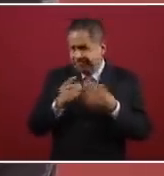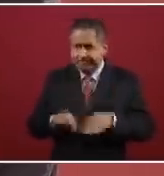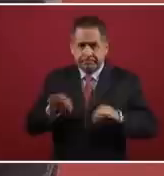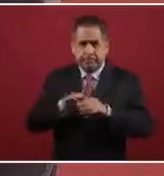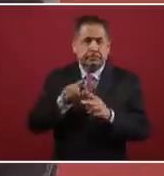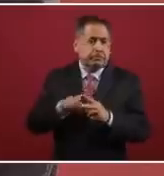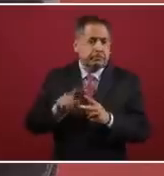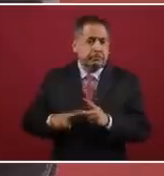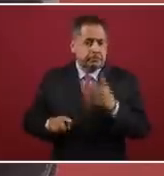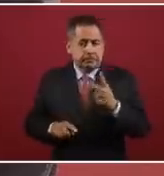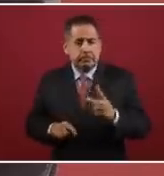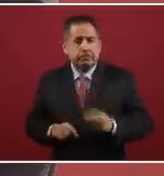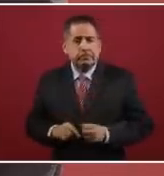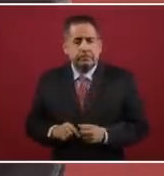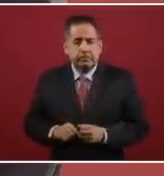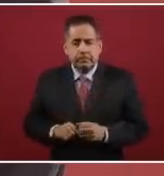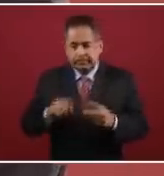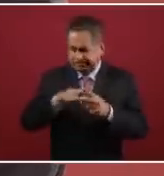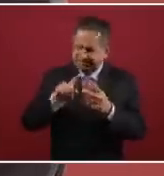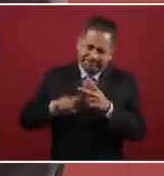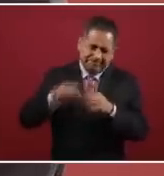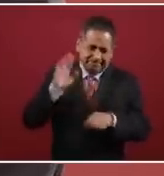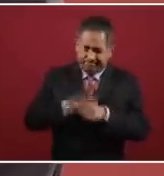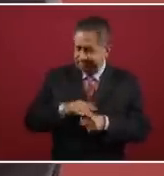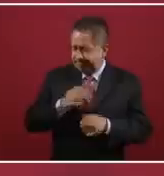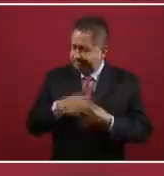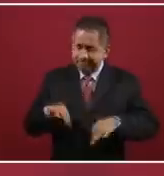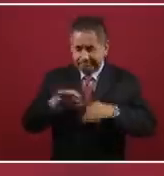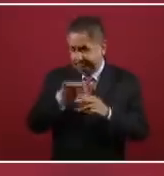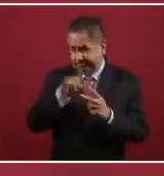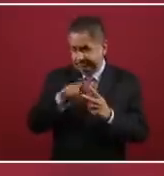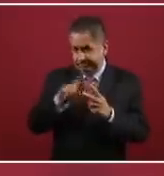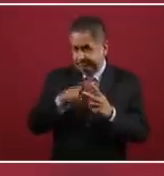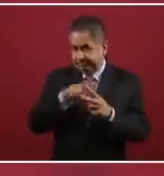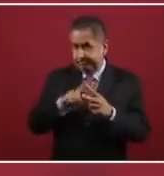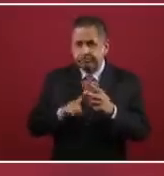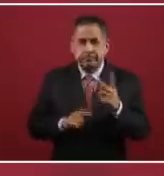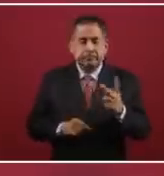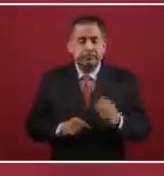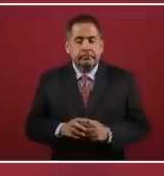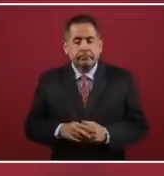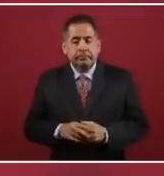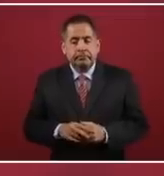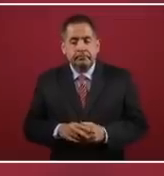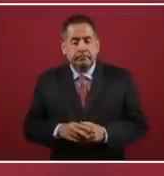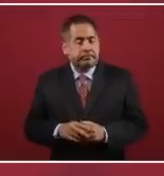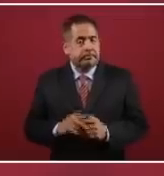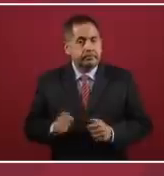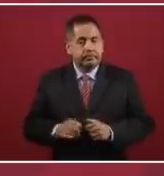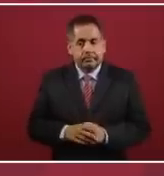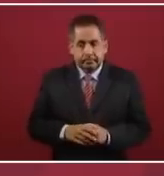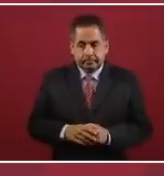fundamentales, que son las que más nos importan. Estoy